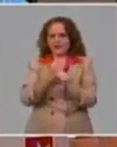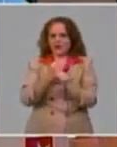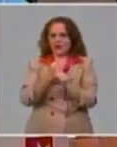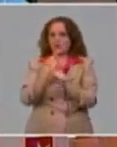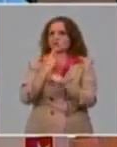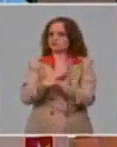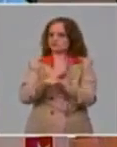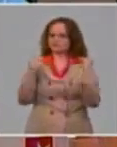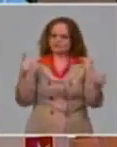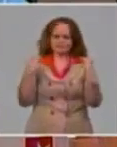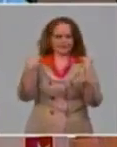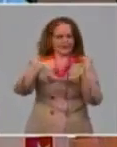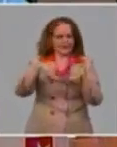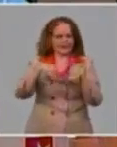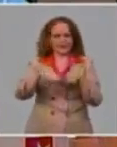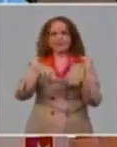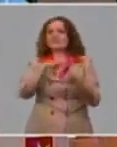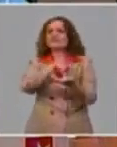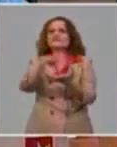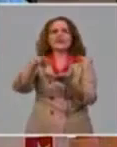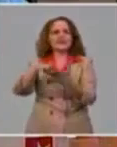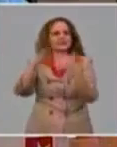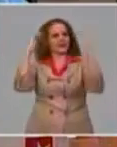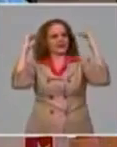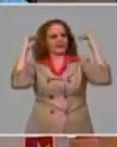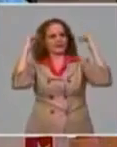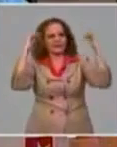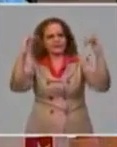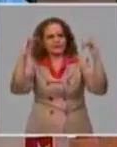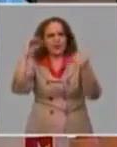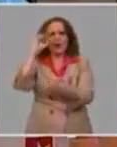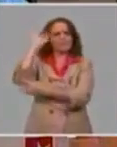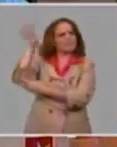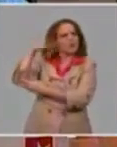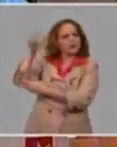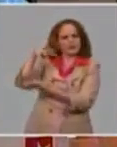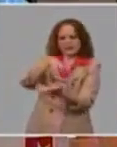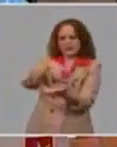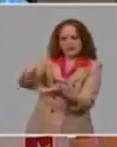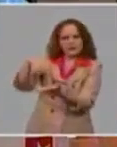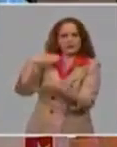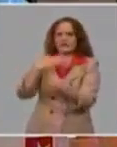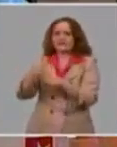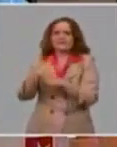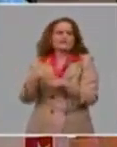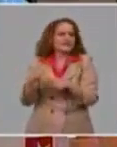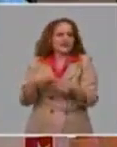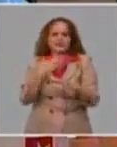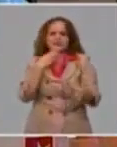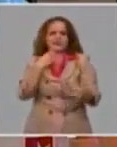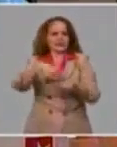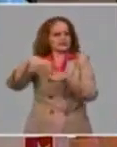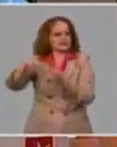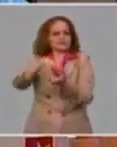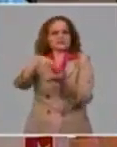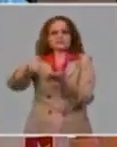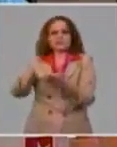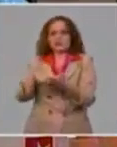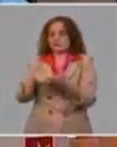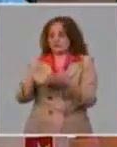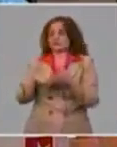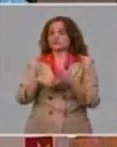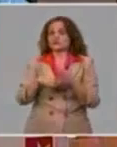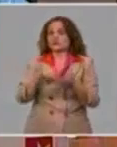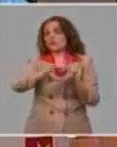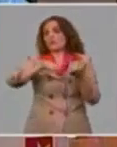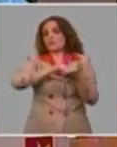construcción de silos, secaderos, áreas de molino, el desarrollo del cerdo, el desarrollo de la ganadería, y con el tema del